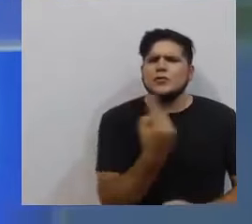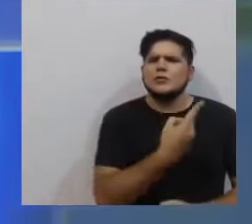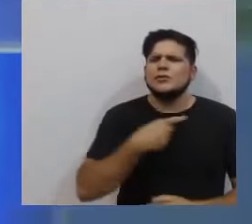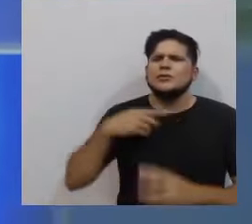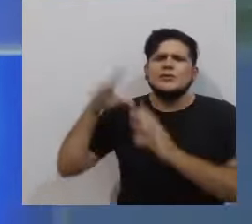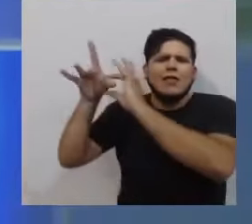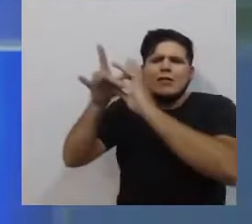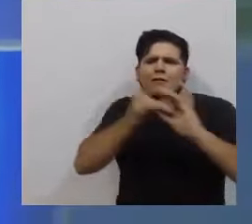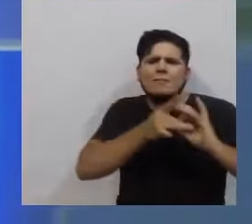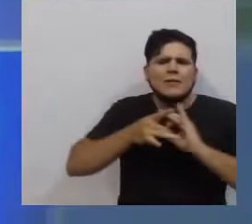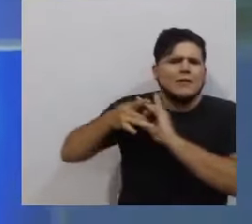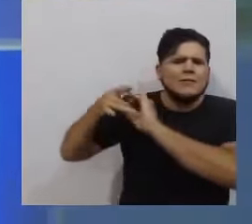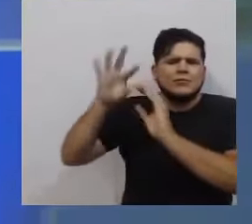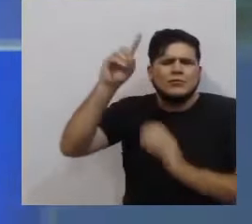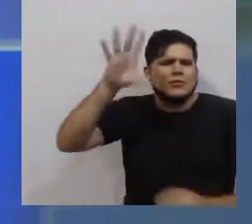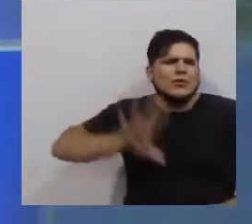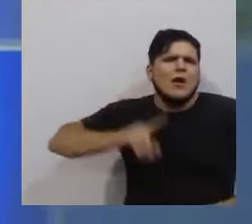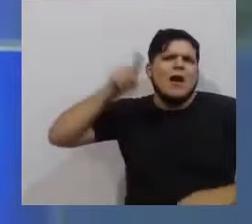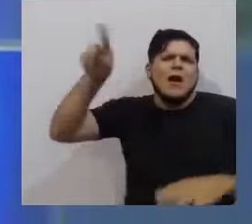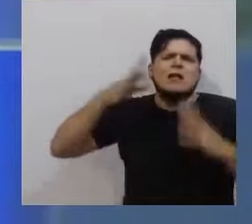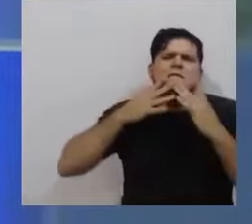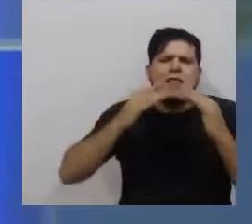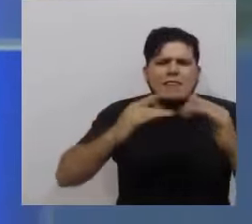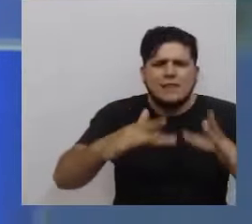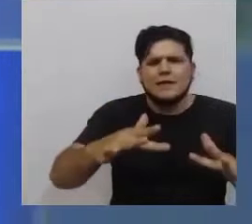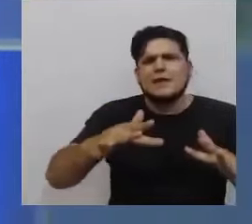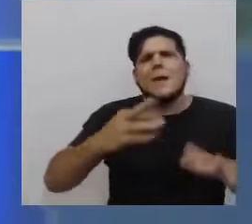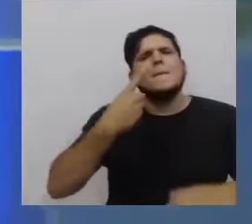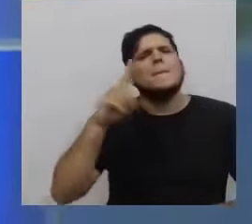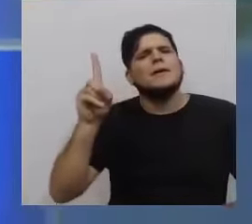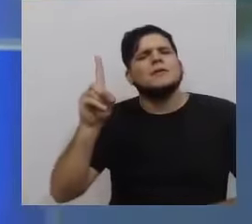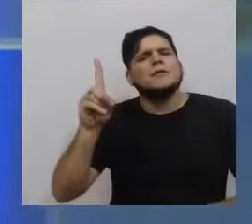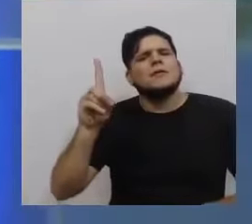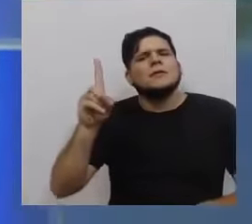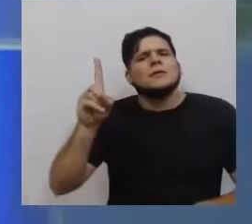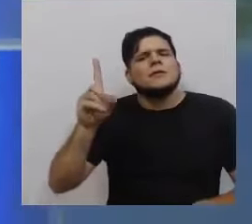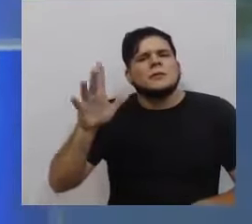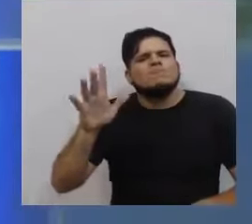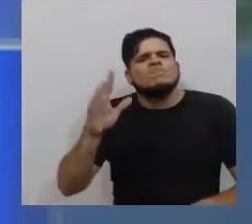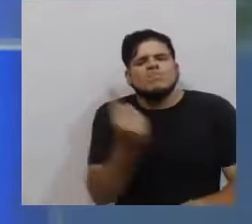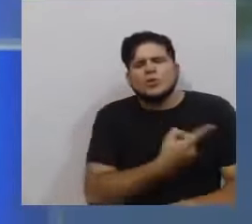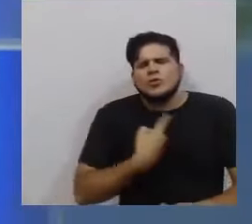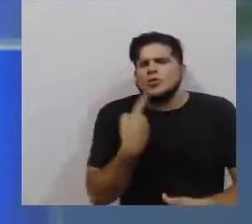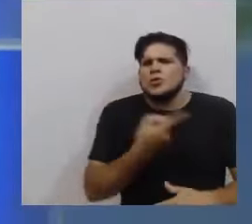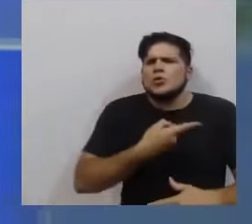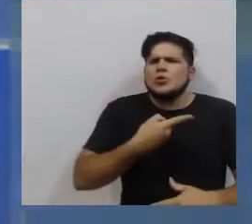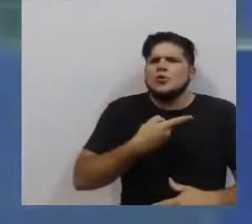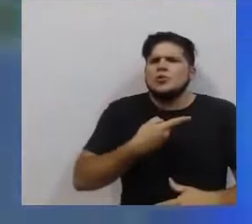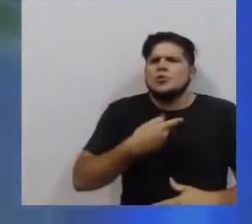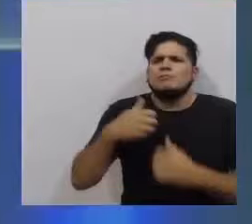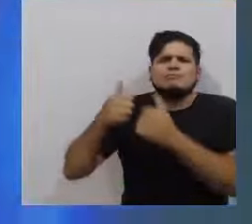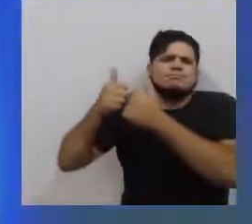gente que perdió todo no tiene nada porque nunca supo cuál es la fuente nunca se